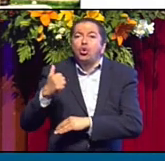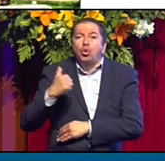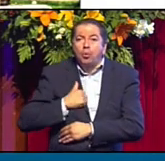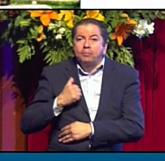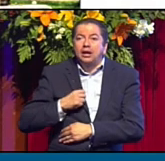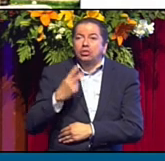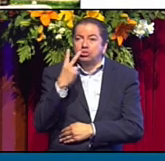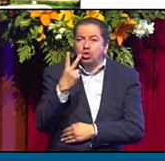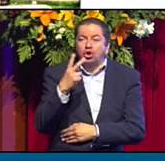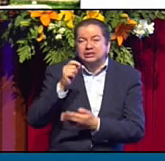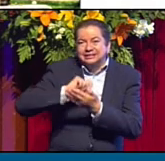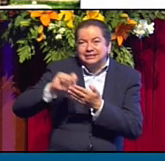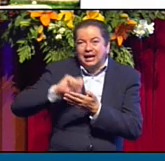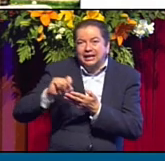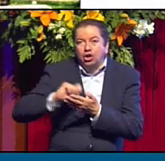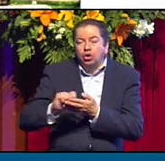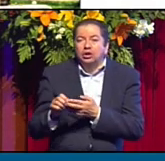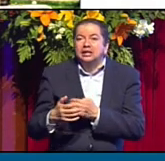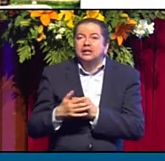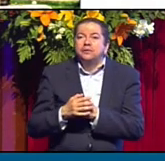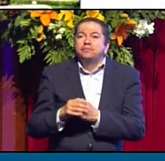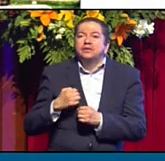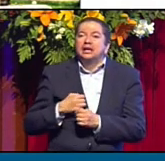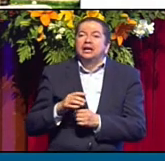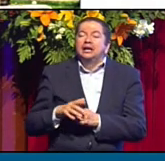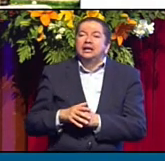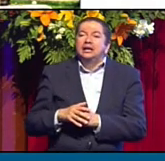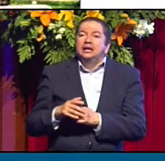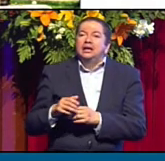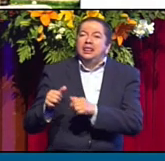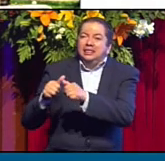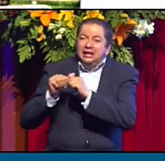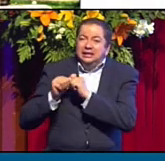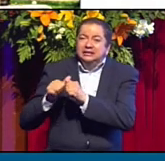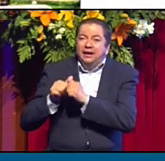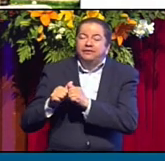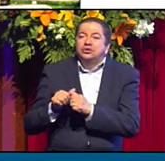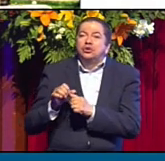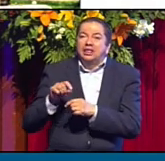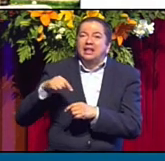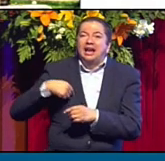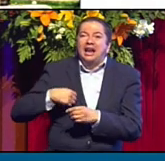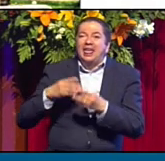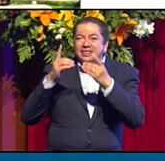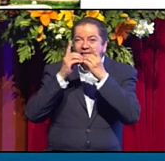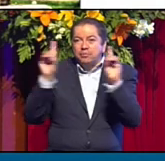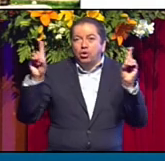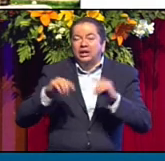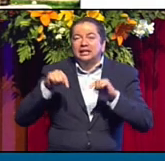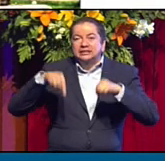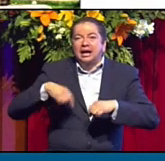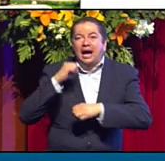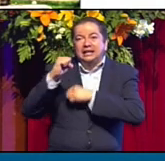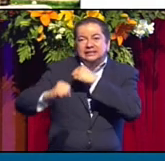las dos tareas en los retos de la democracia para la participación del siglo XXI y nos tocó exponer